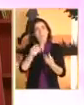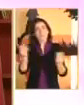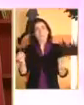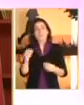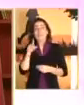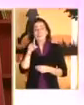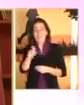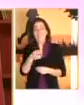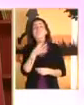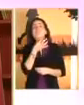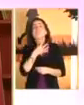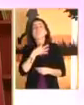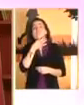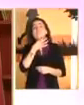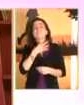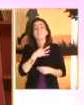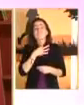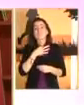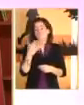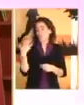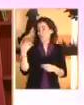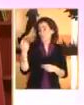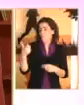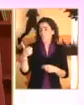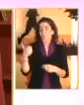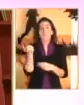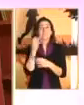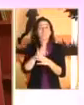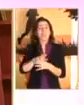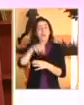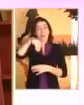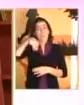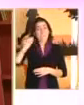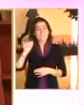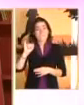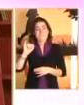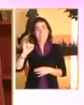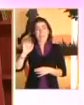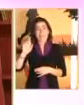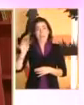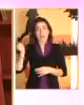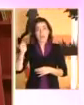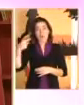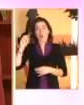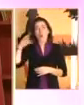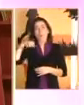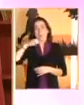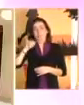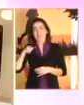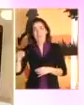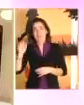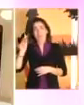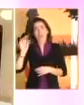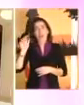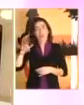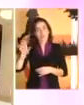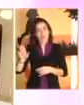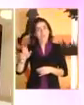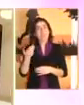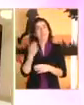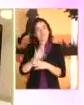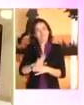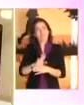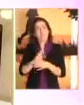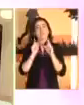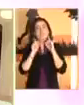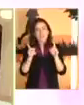poco la presentadora Mayra Gómez-Kem expuso sí. su caso, ¿no? Se tuvo que operar de la